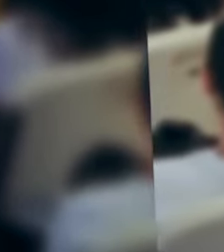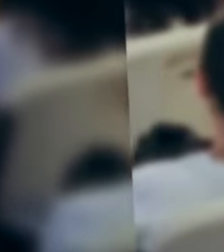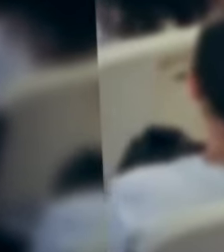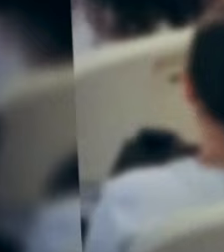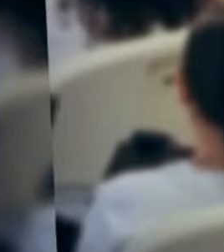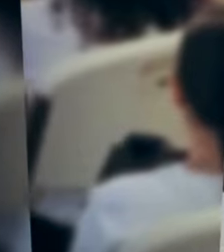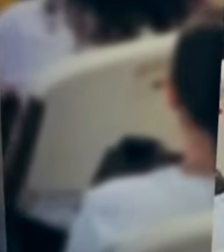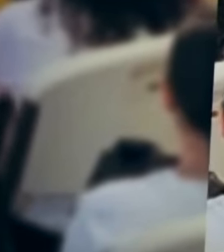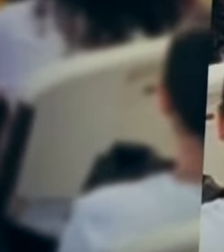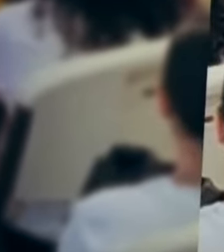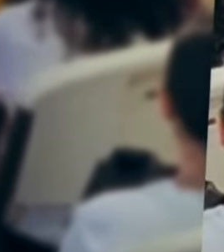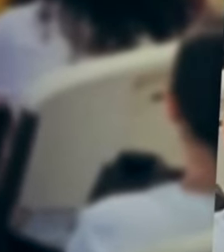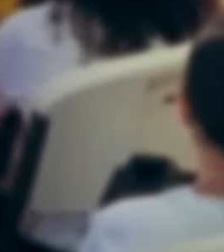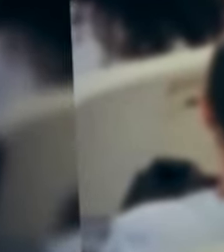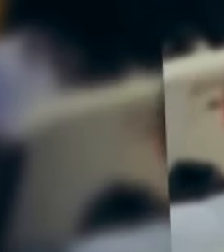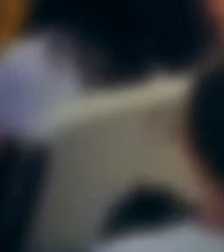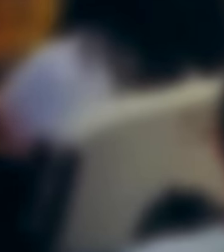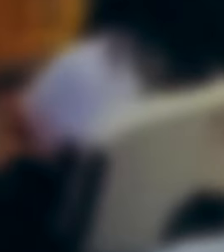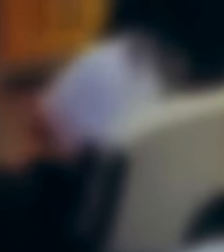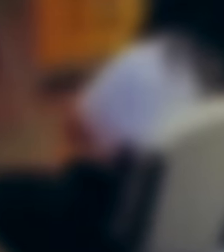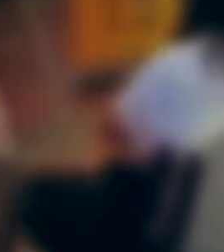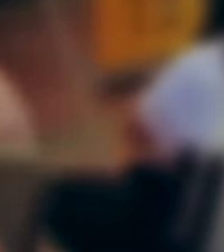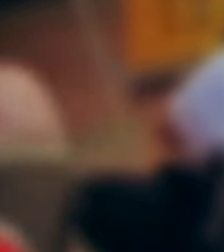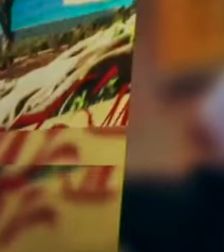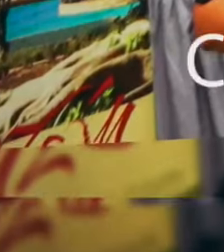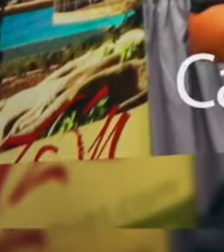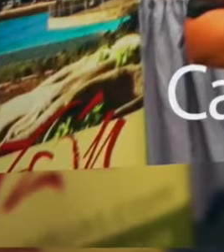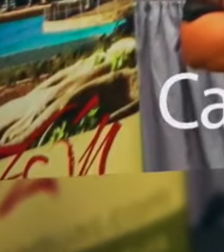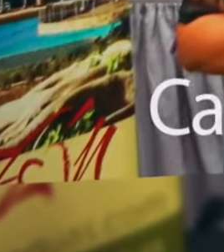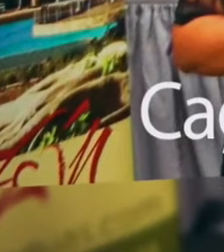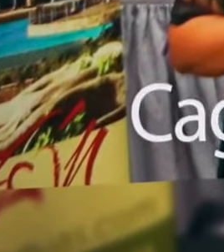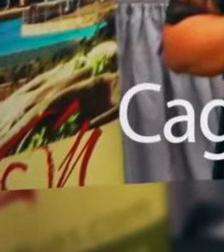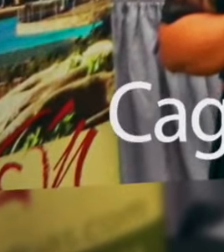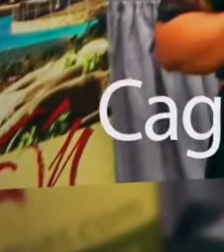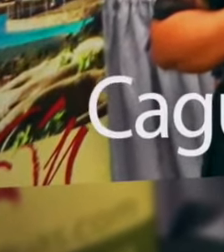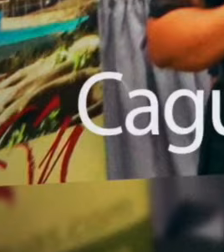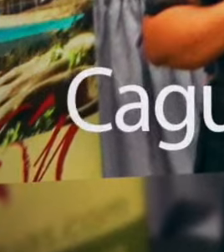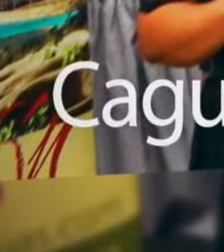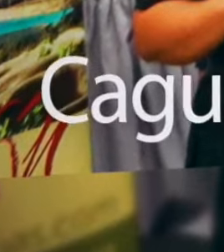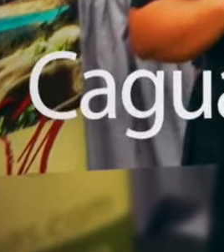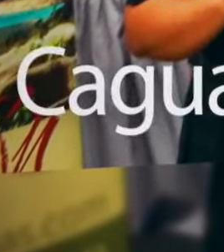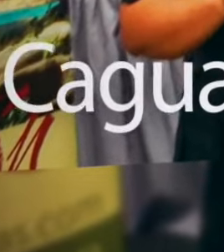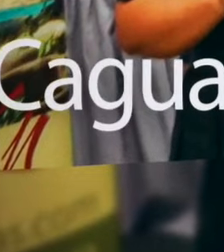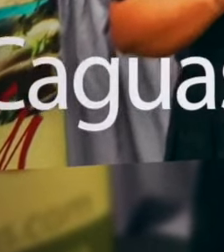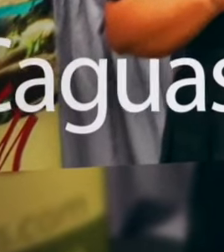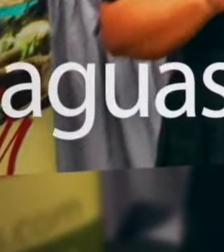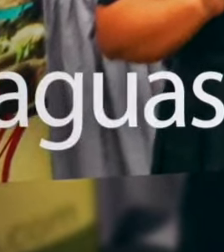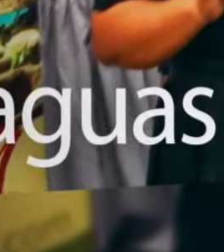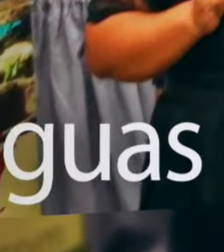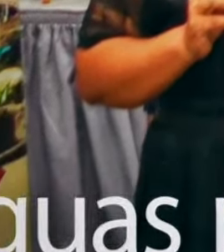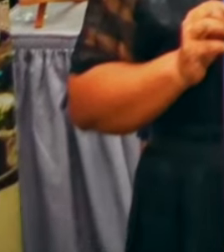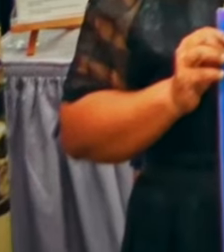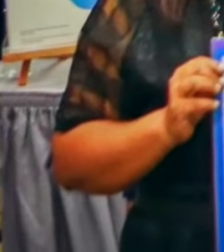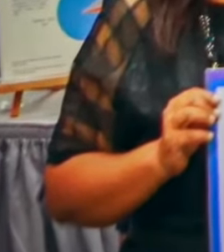con nuestras comunidades mano a mano para atender sus necesidades. Intensificaremos el componente de seguridad. Miramos al